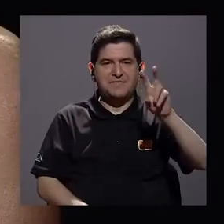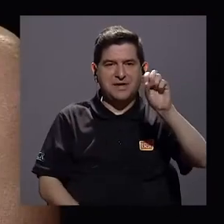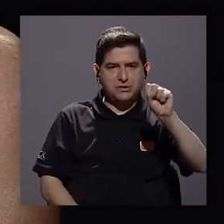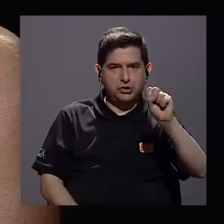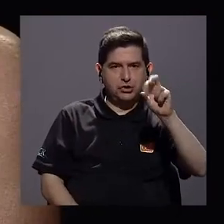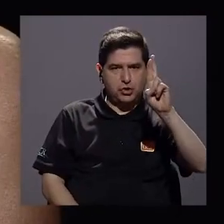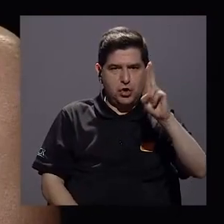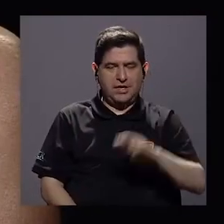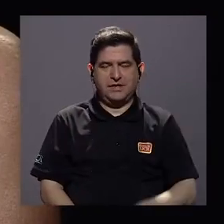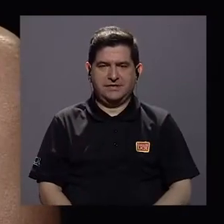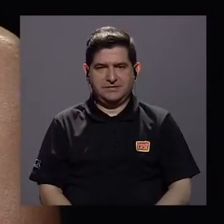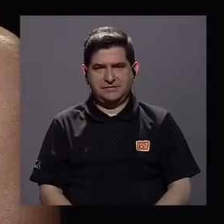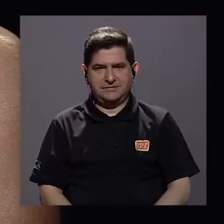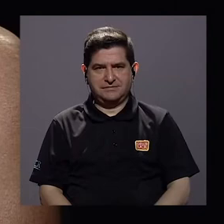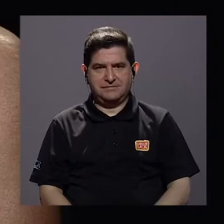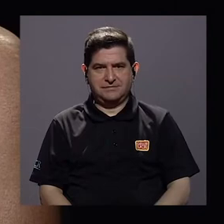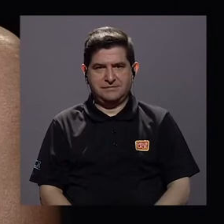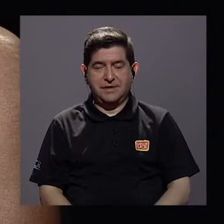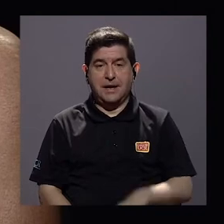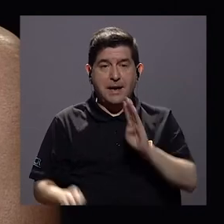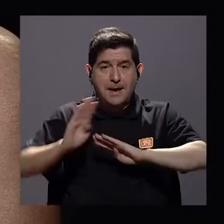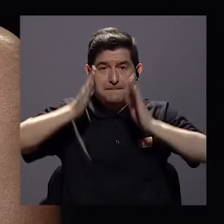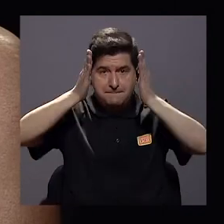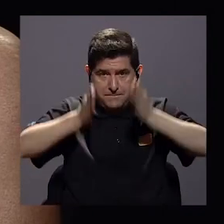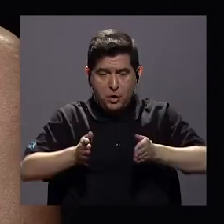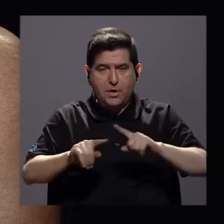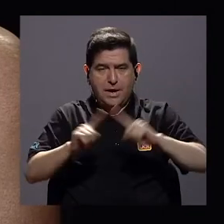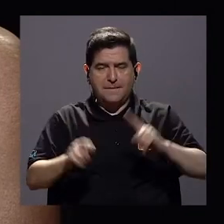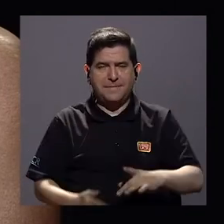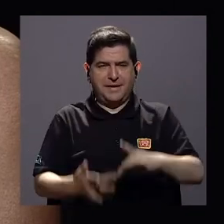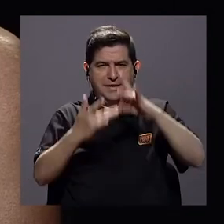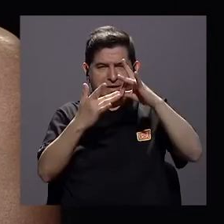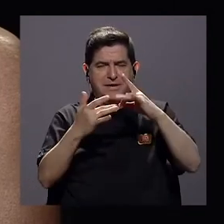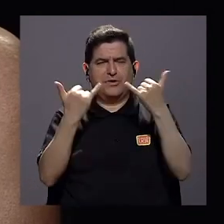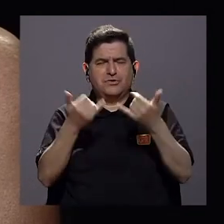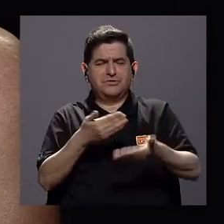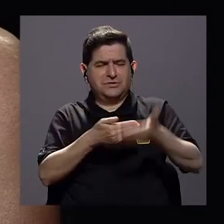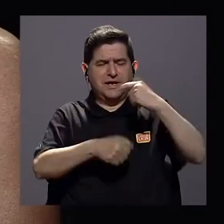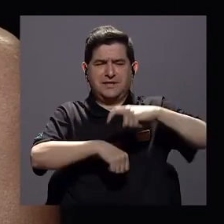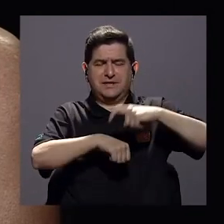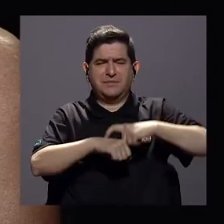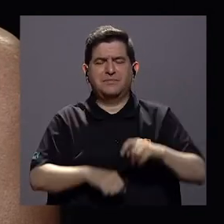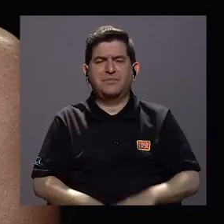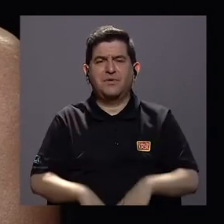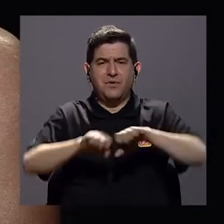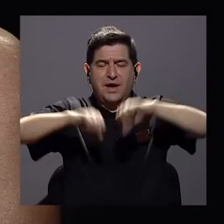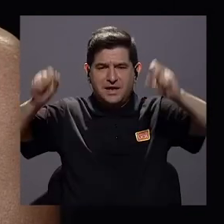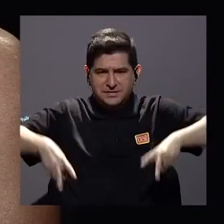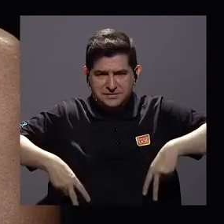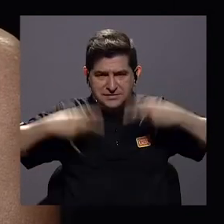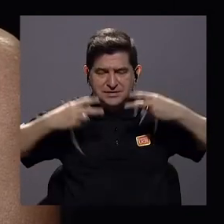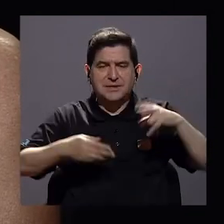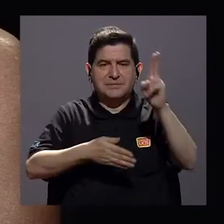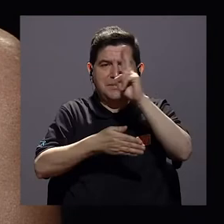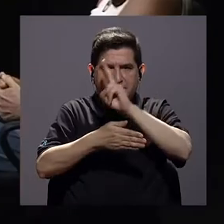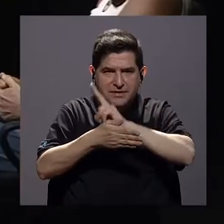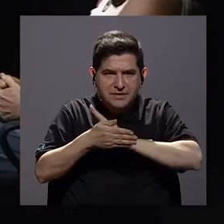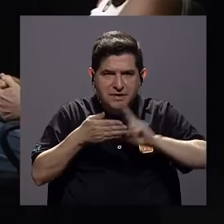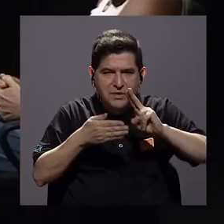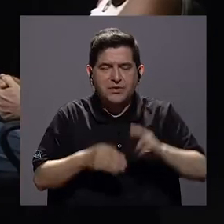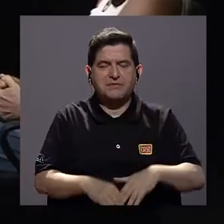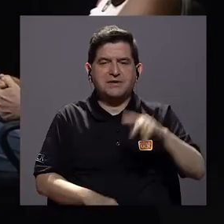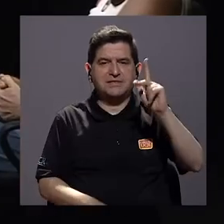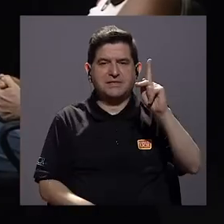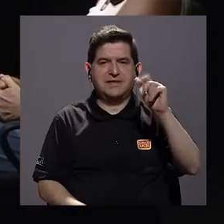Rivera, una bióloga, pero con una especialización desde hace mucho tiempo en ecología, desde la Universidad de